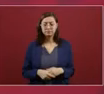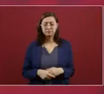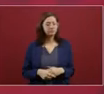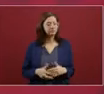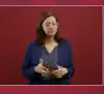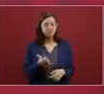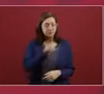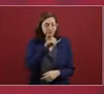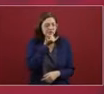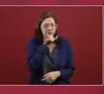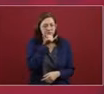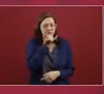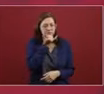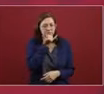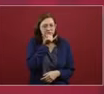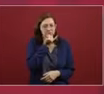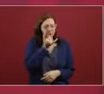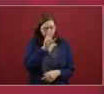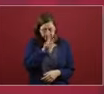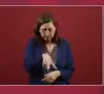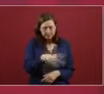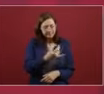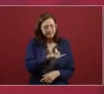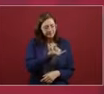disculpa, nuestro perdón,